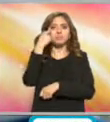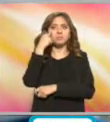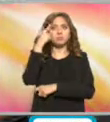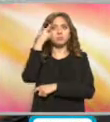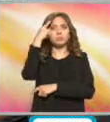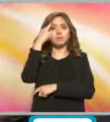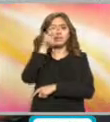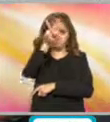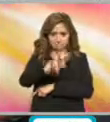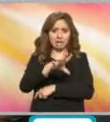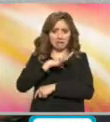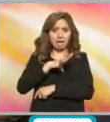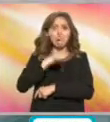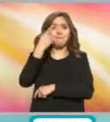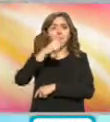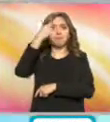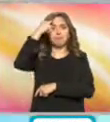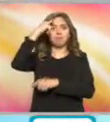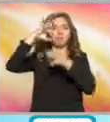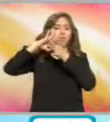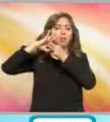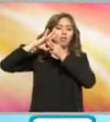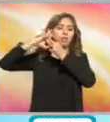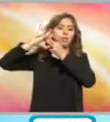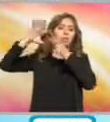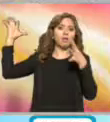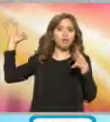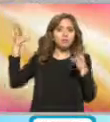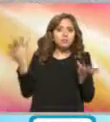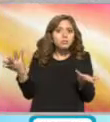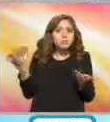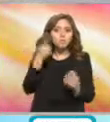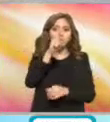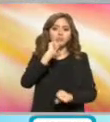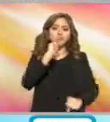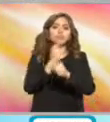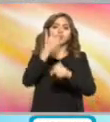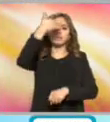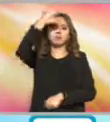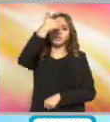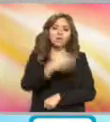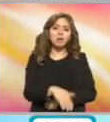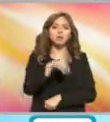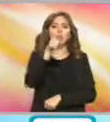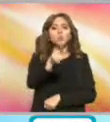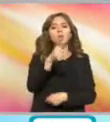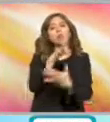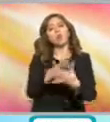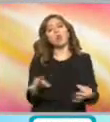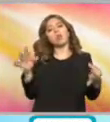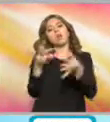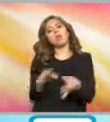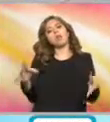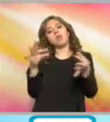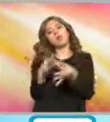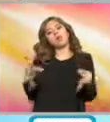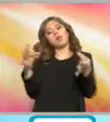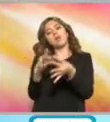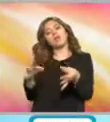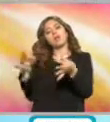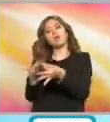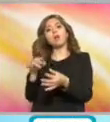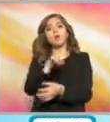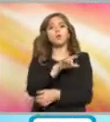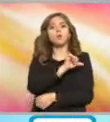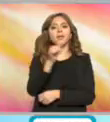de cuerpo presente pero de mente ausente, ¿no? Y entonces se nota perfectamente porque tú sigues con tu conversación, con tu monólogo y